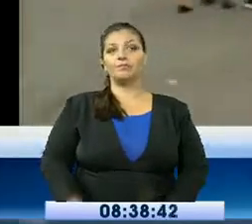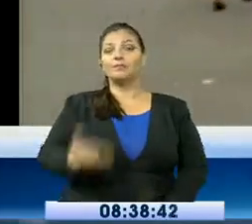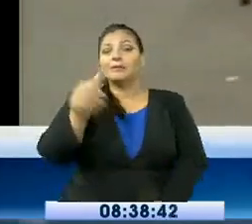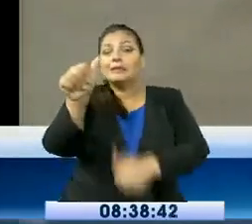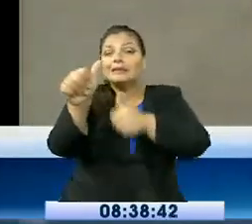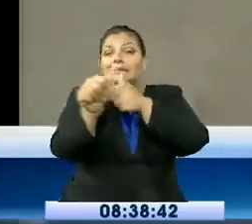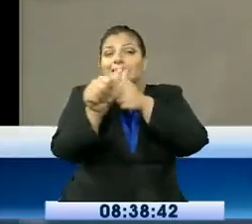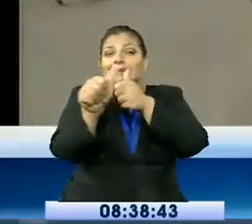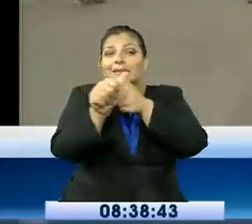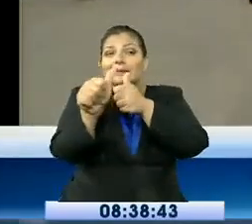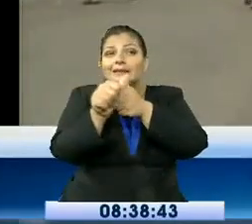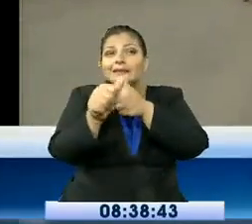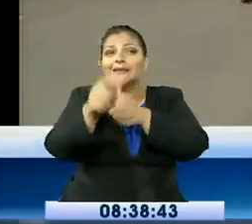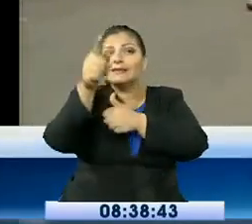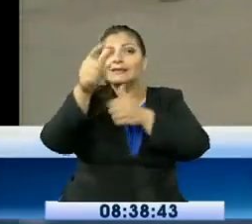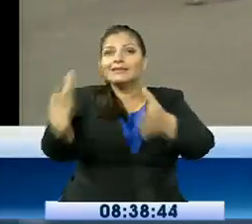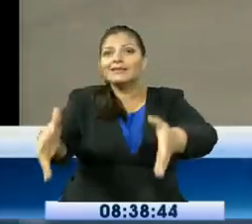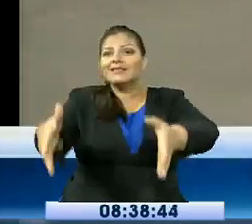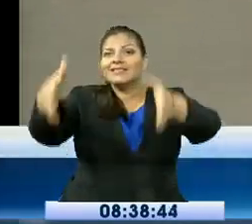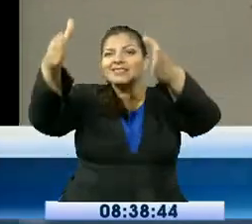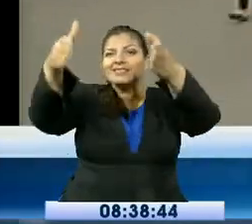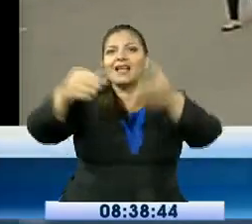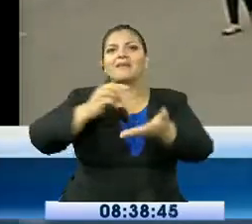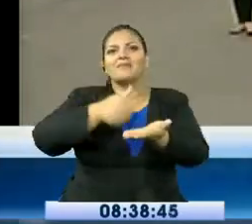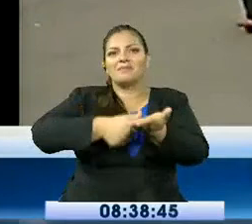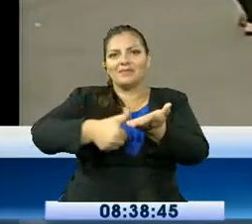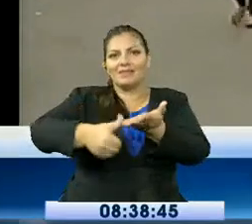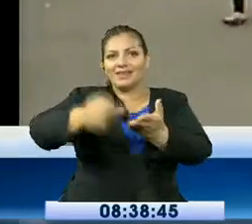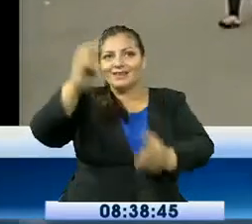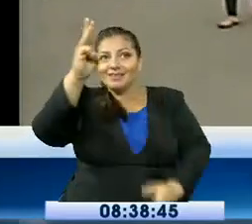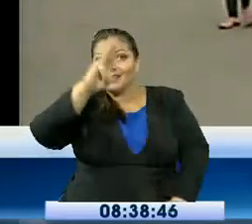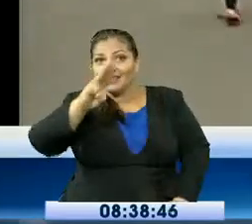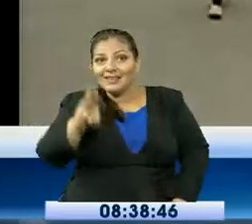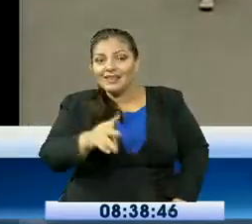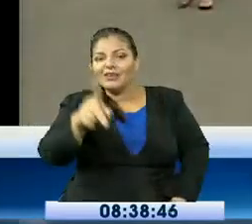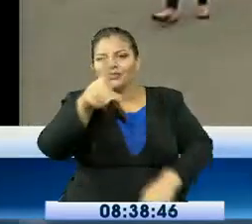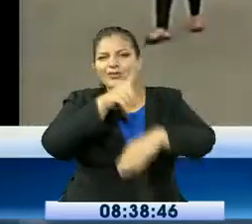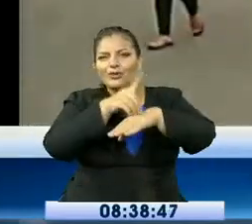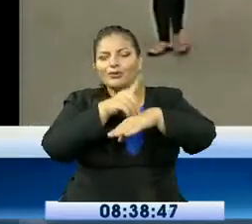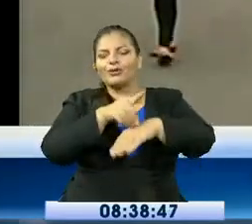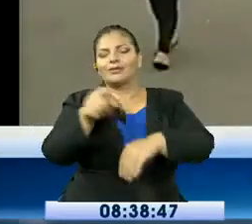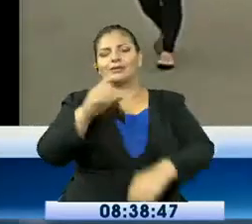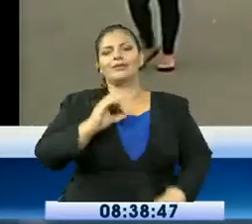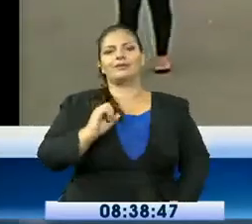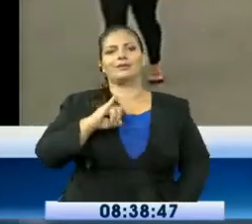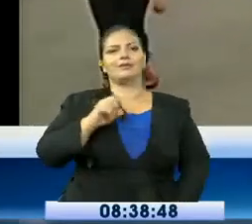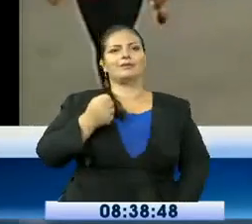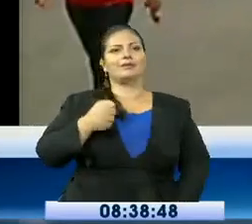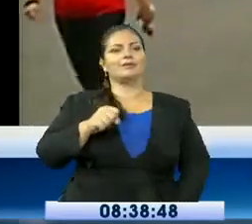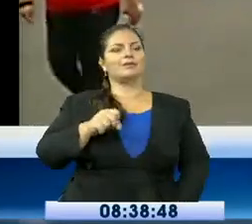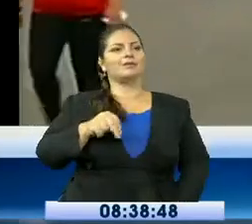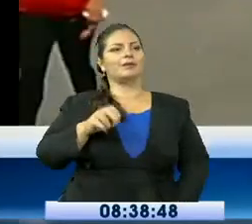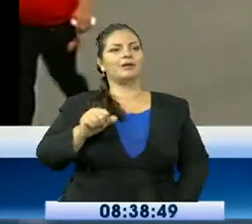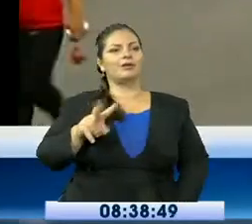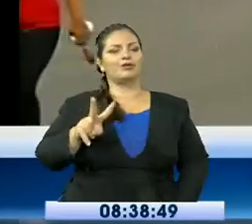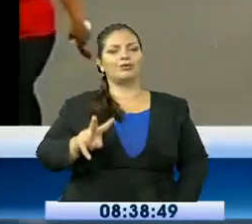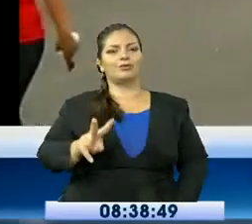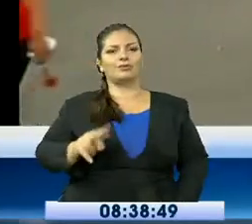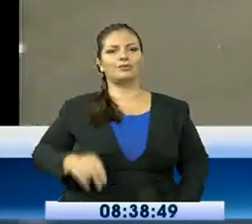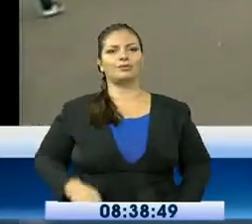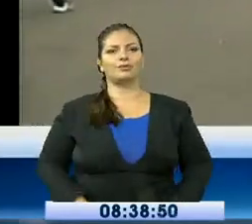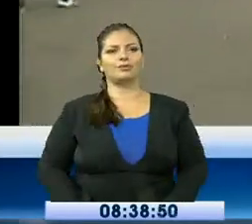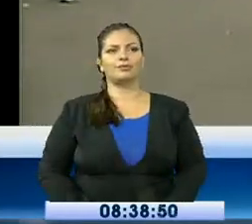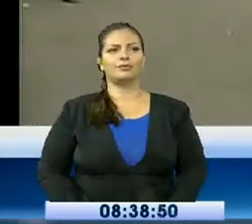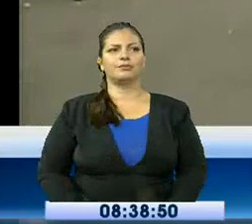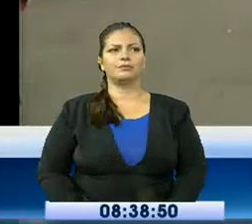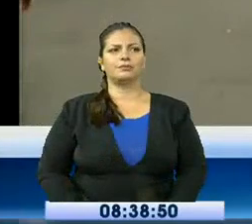salud de aquí de cisne 2 es acá en donde nosotros encontramos que las personas están eh circulando de